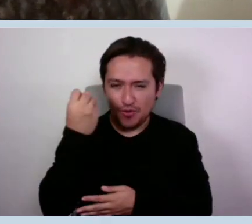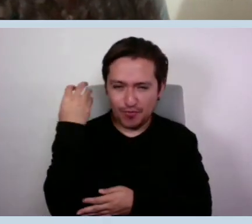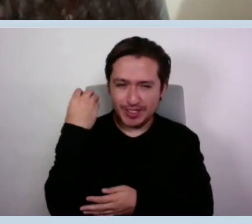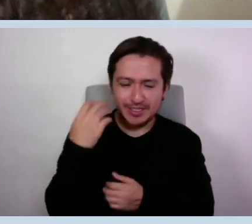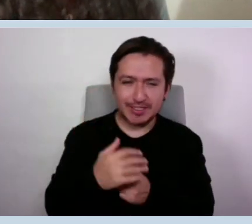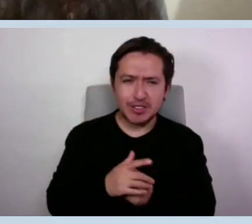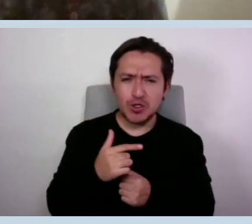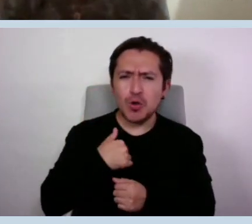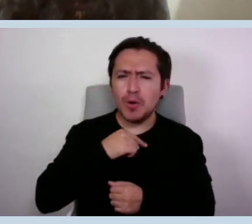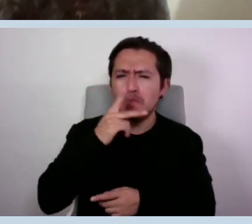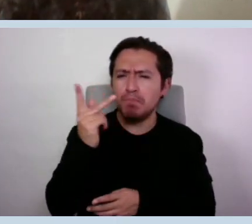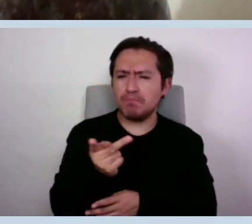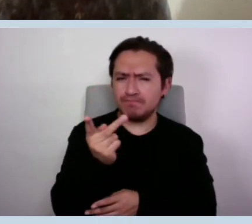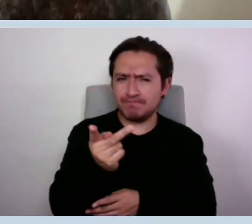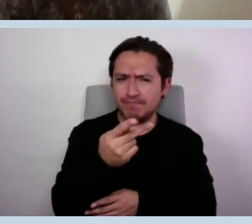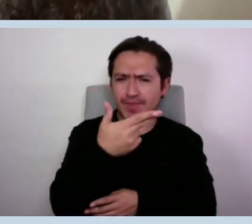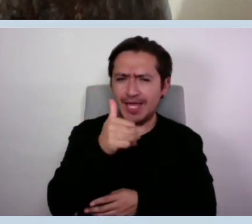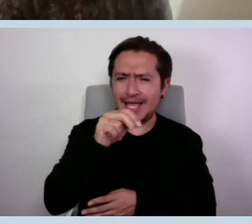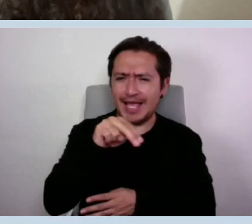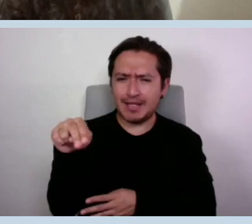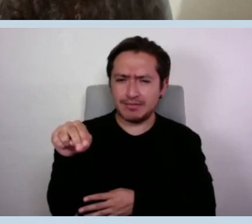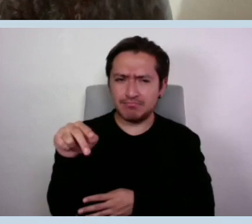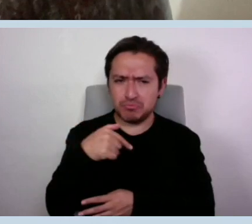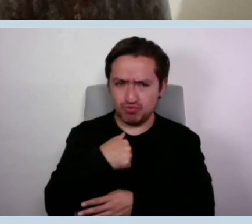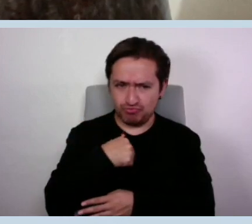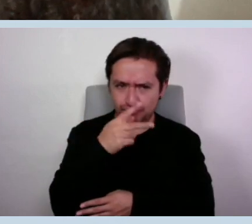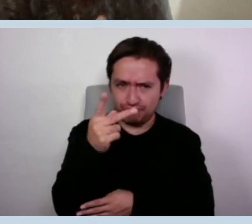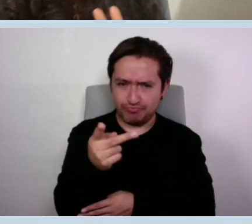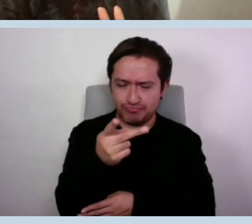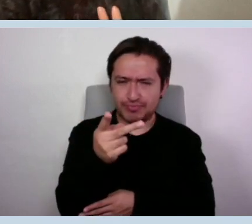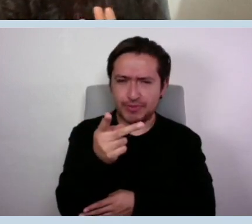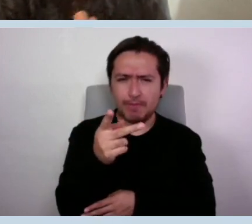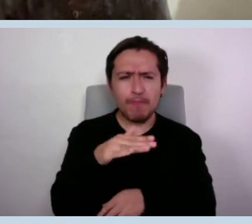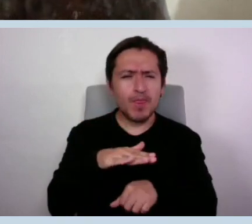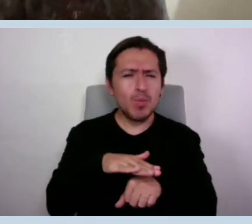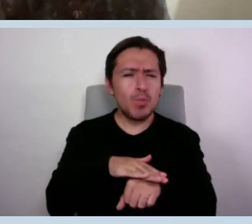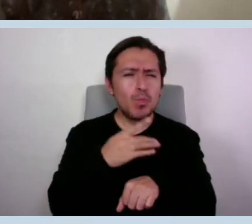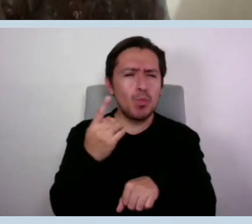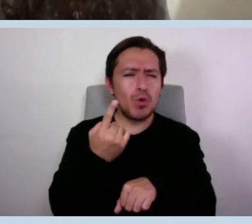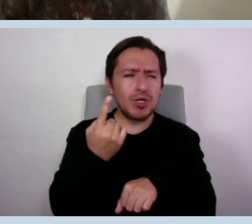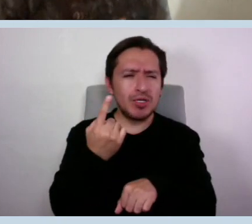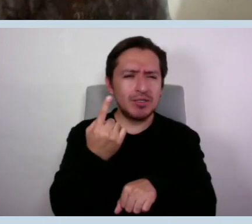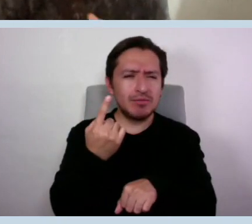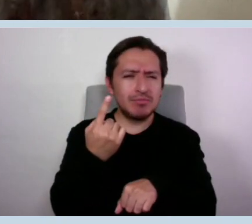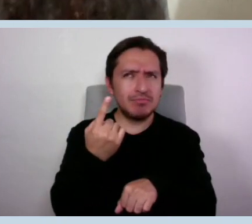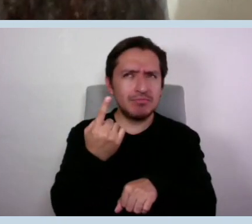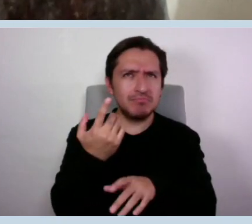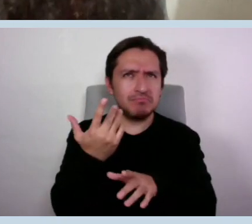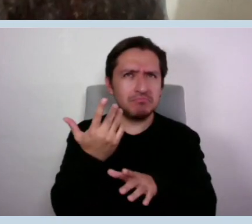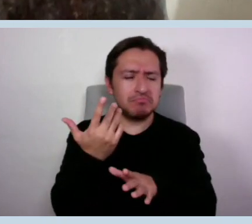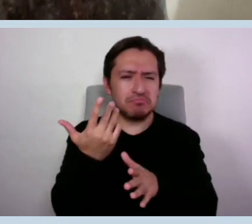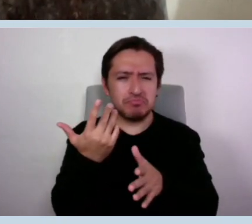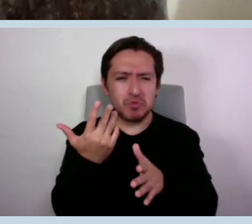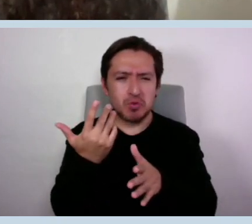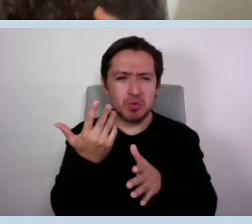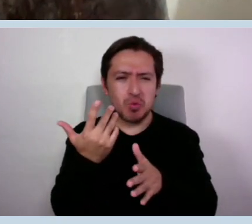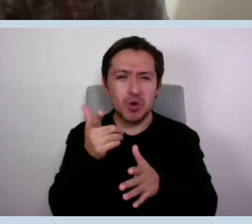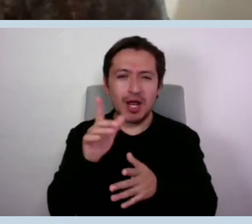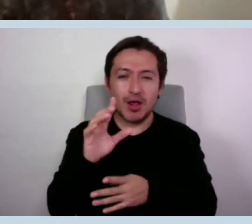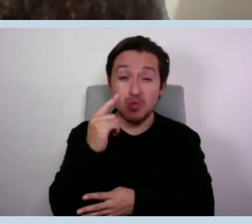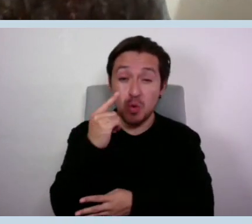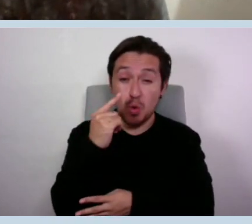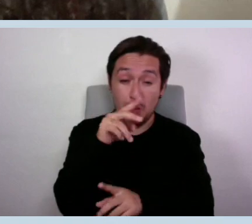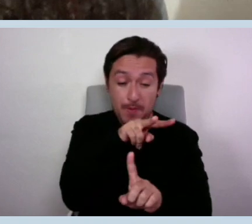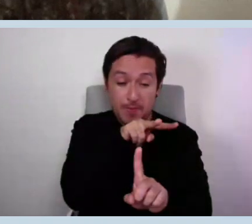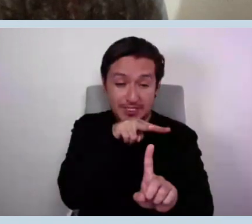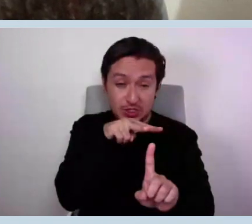han Por qué crees que es importante o e Cómo afecta tener una perspectiva de género cuando estás